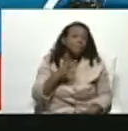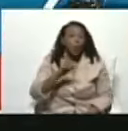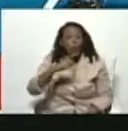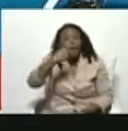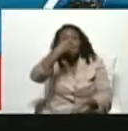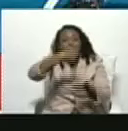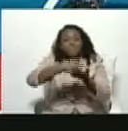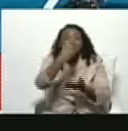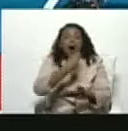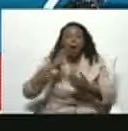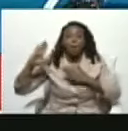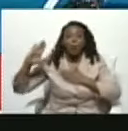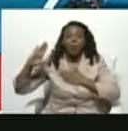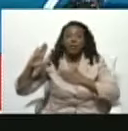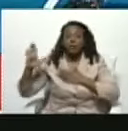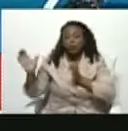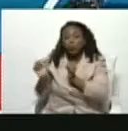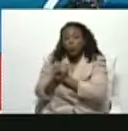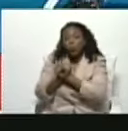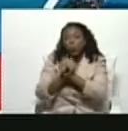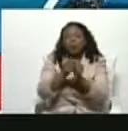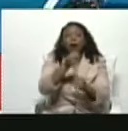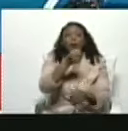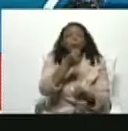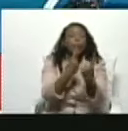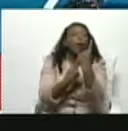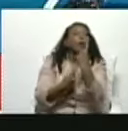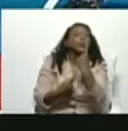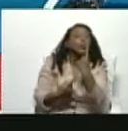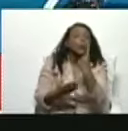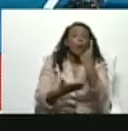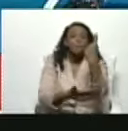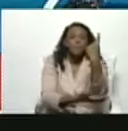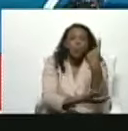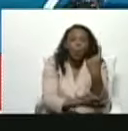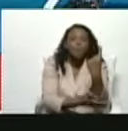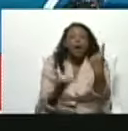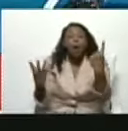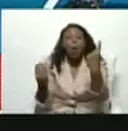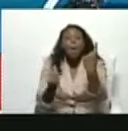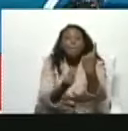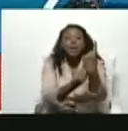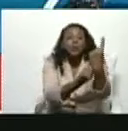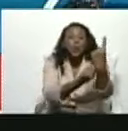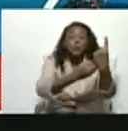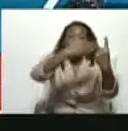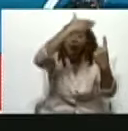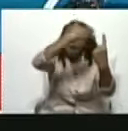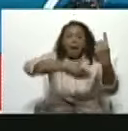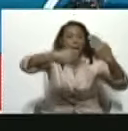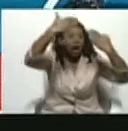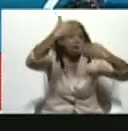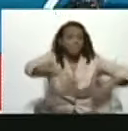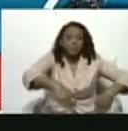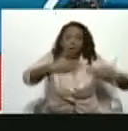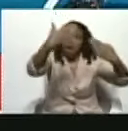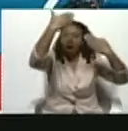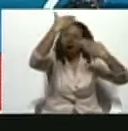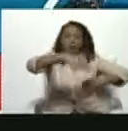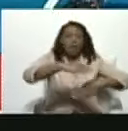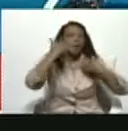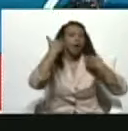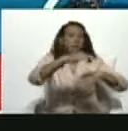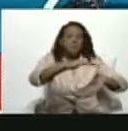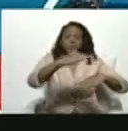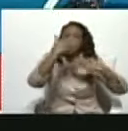pagar alguna promesa, uh-huh. tú llevas tu respectivo velón, nosotros te acompañamos, por lo menos en este caso, compañero